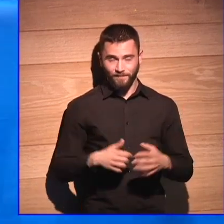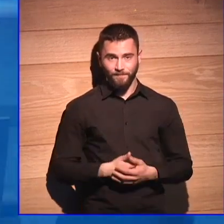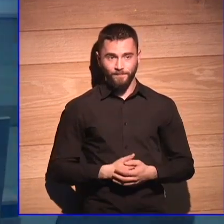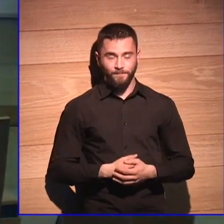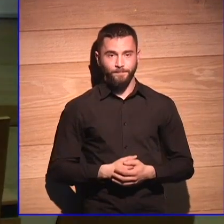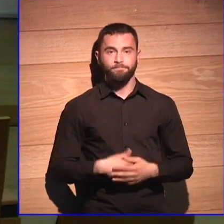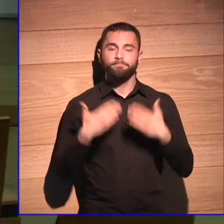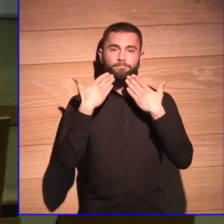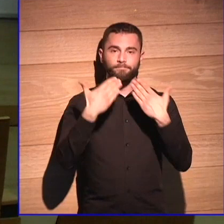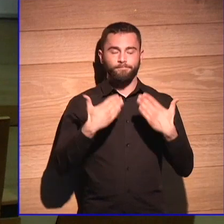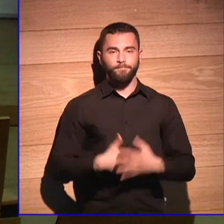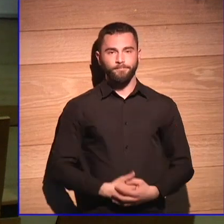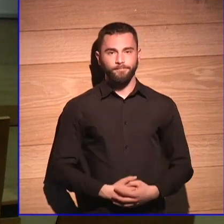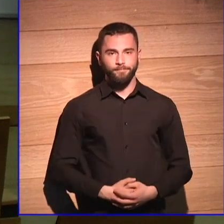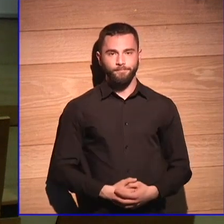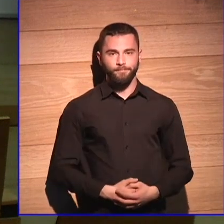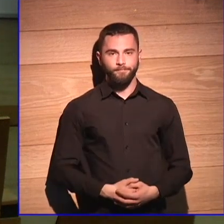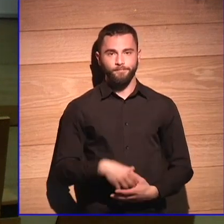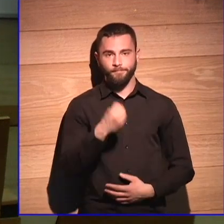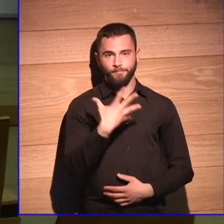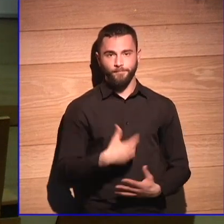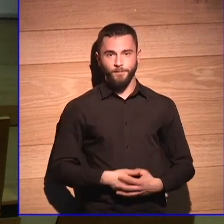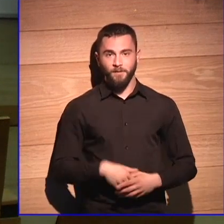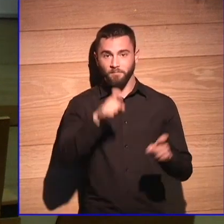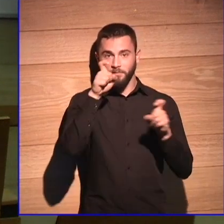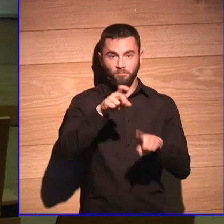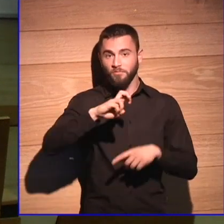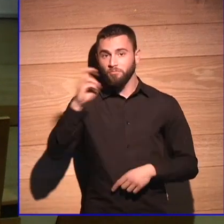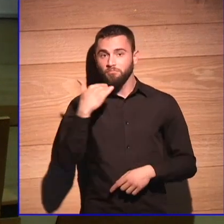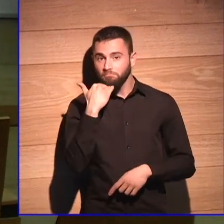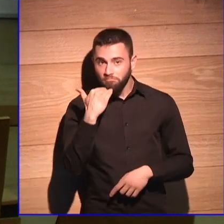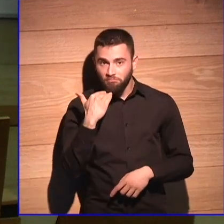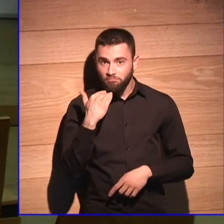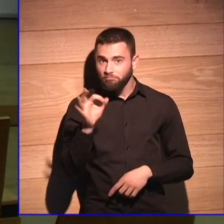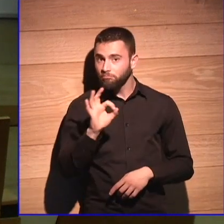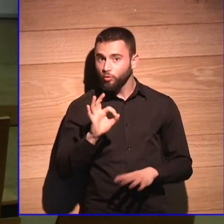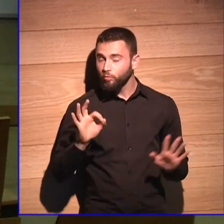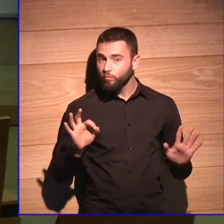Gracias. Muy bien. Bueno, no sé si hay alguna otra pregunta o